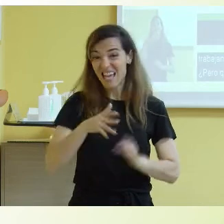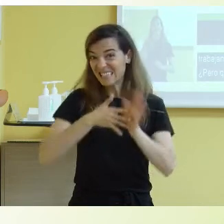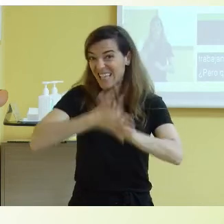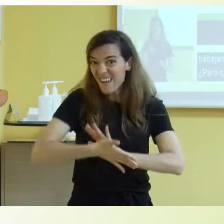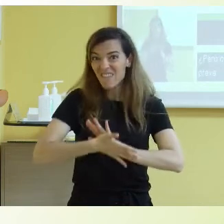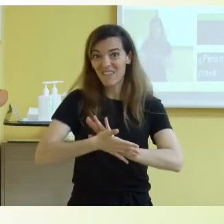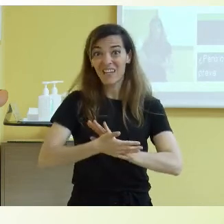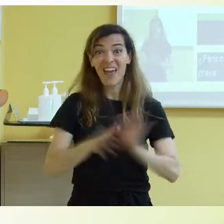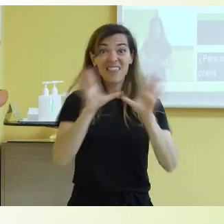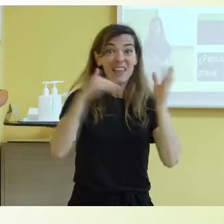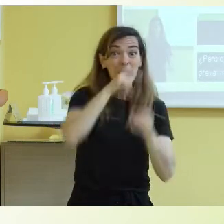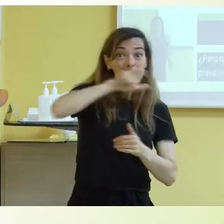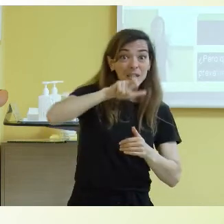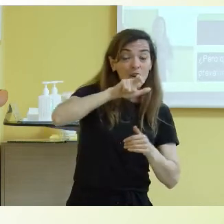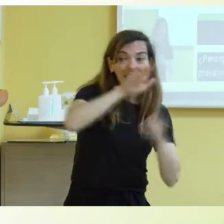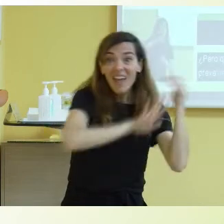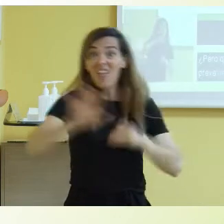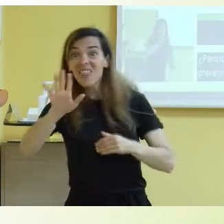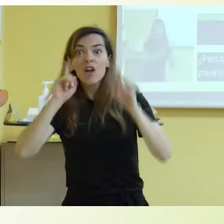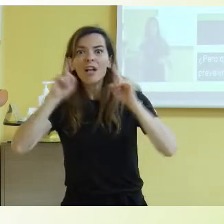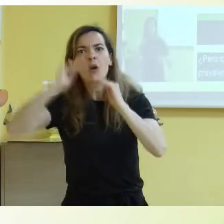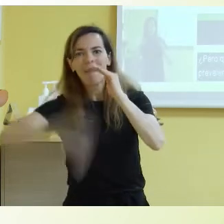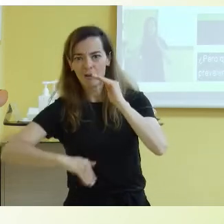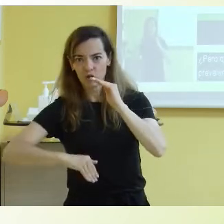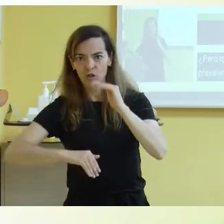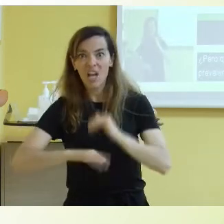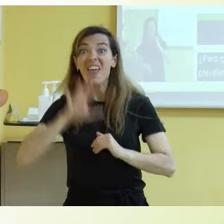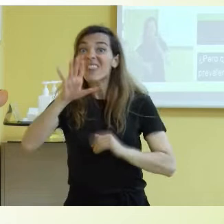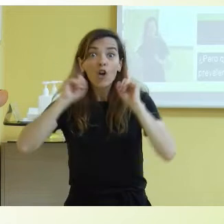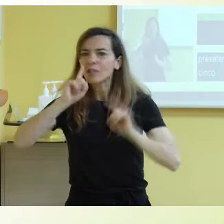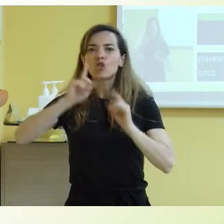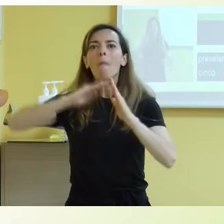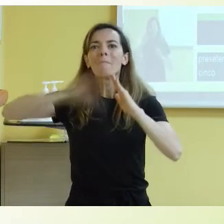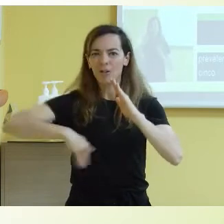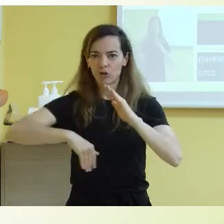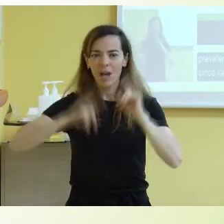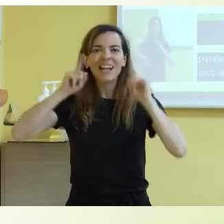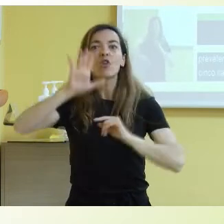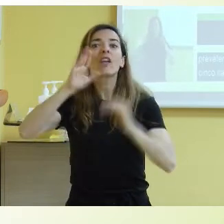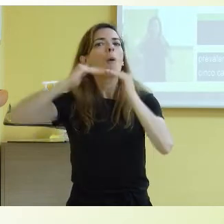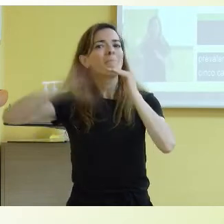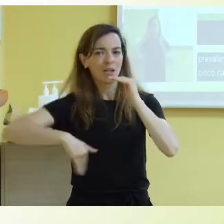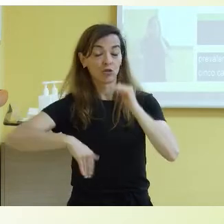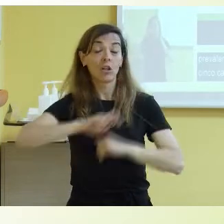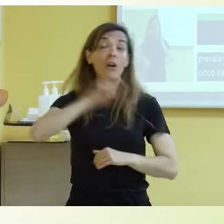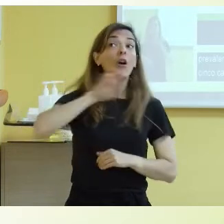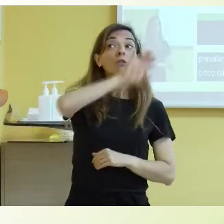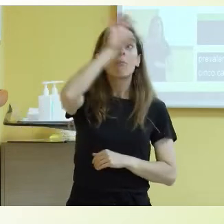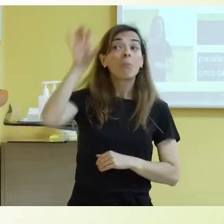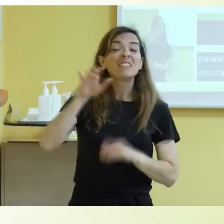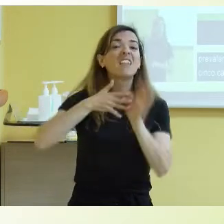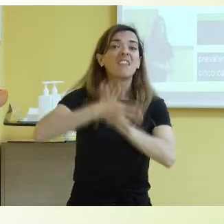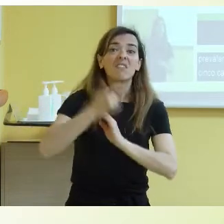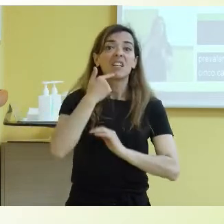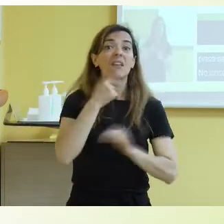por 10.000. No 5 casos ni 5,5, sino menos de 5 casos por 10.000. En otros países definen